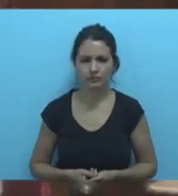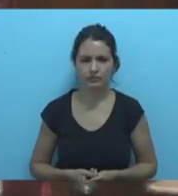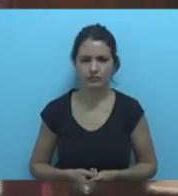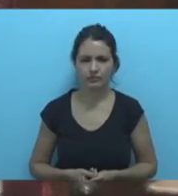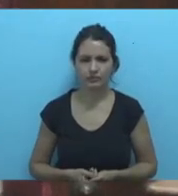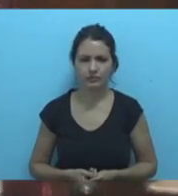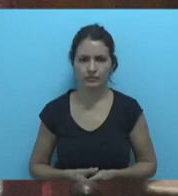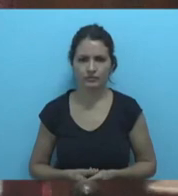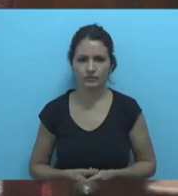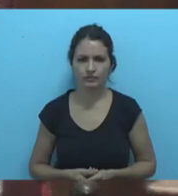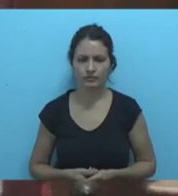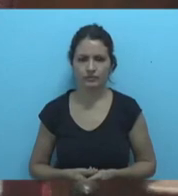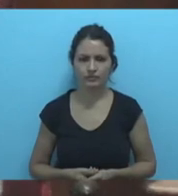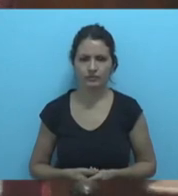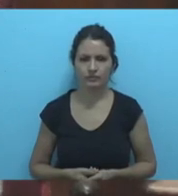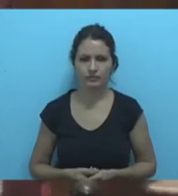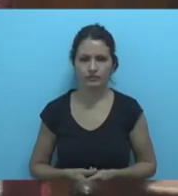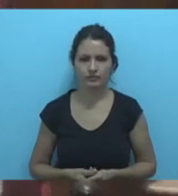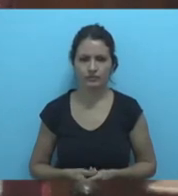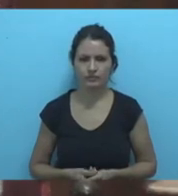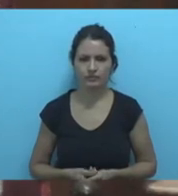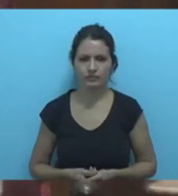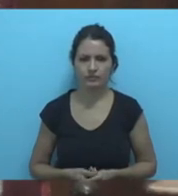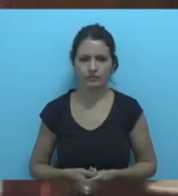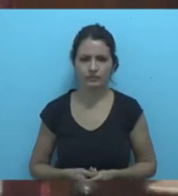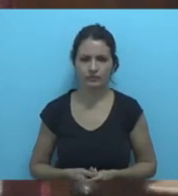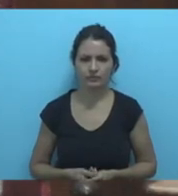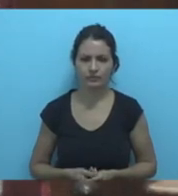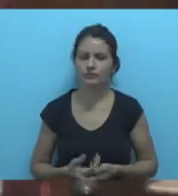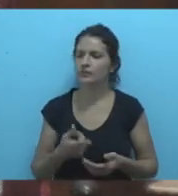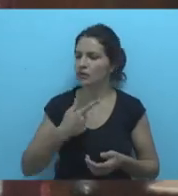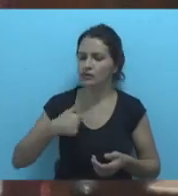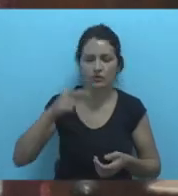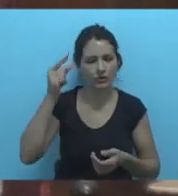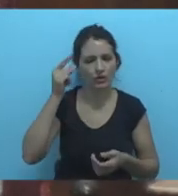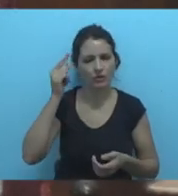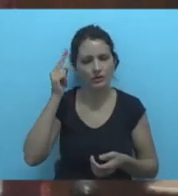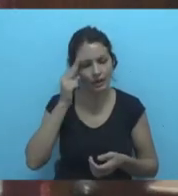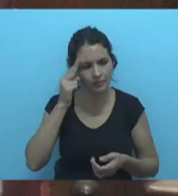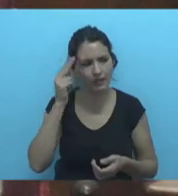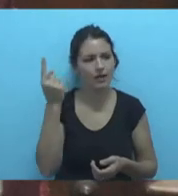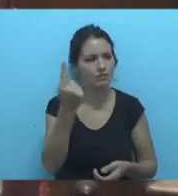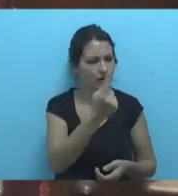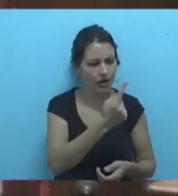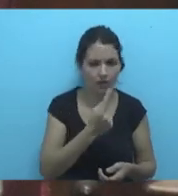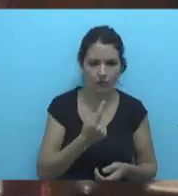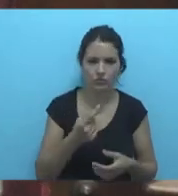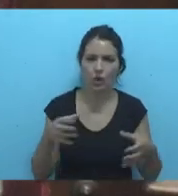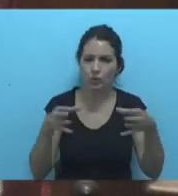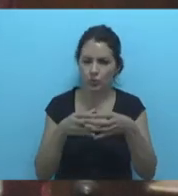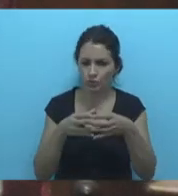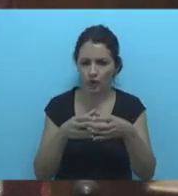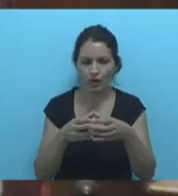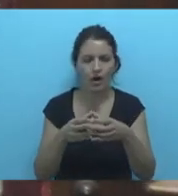incidencia en algunas cuestiones o mayor presencia mediática, termine resintiendo que el objetivo que nosotros reivindicamos como comisión,